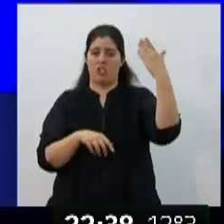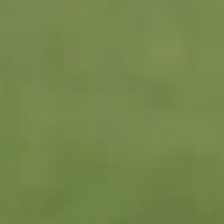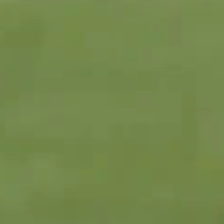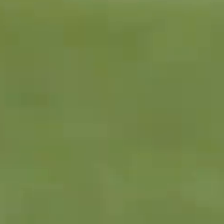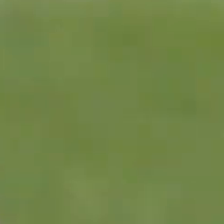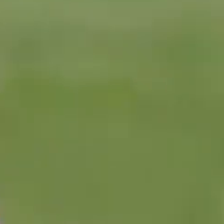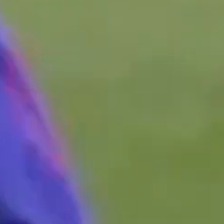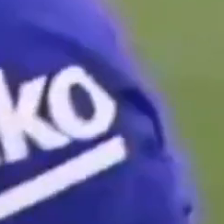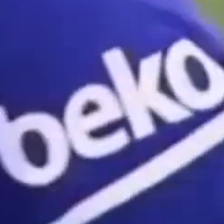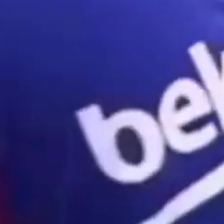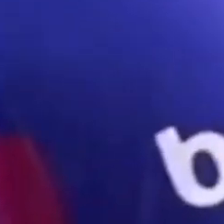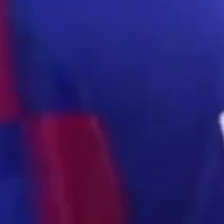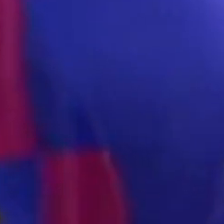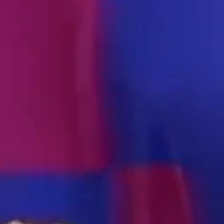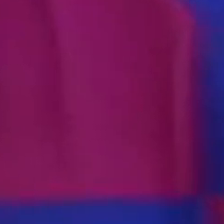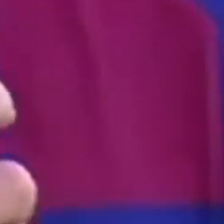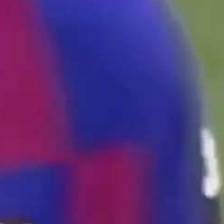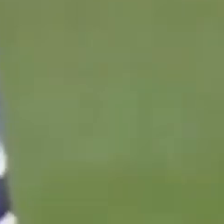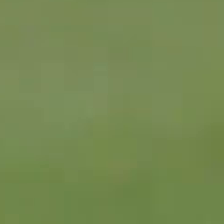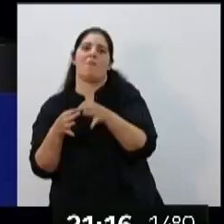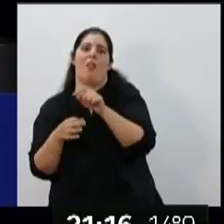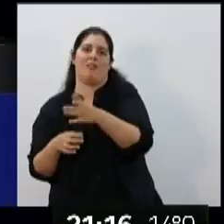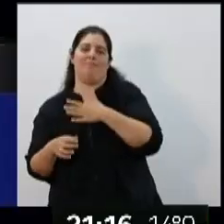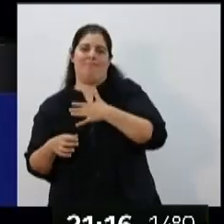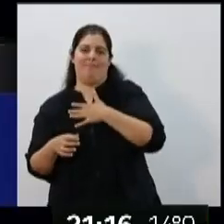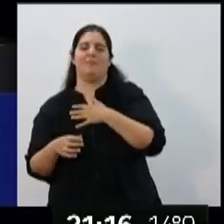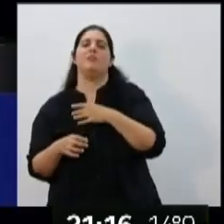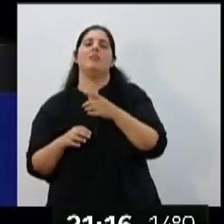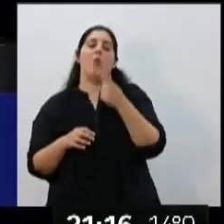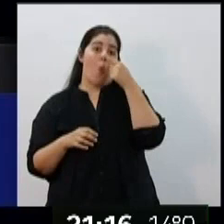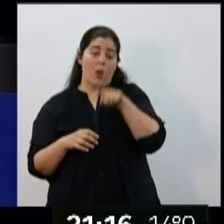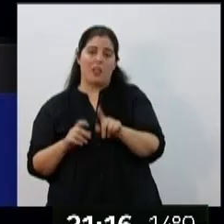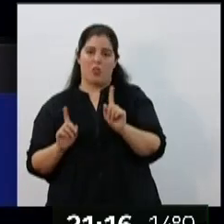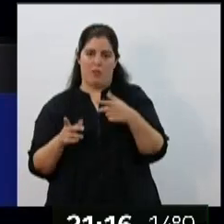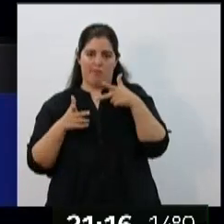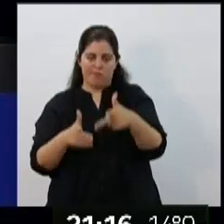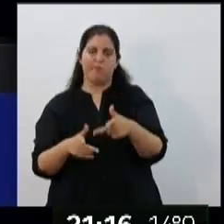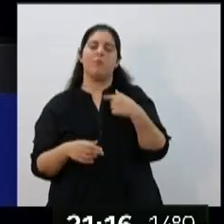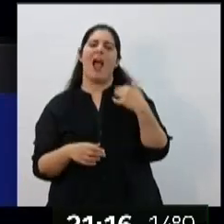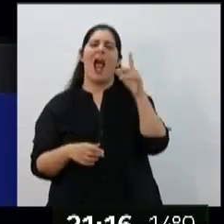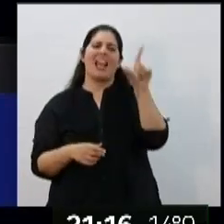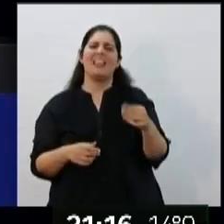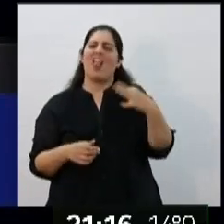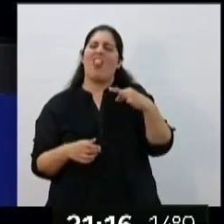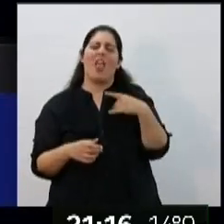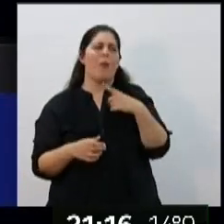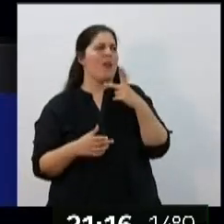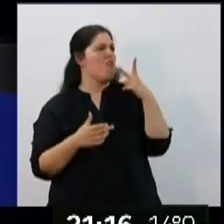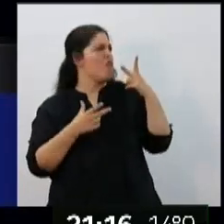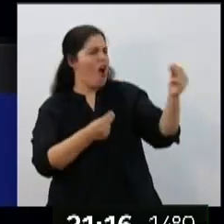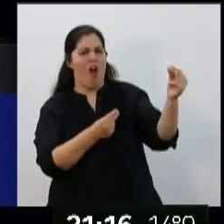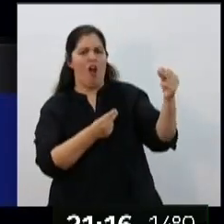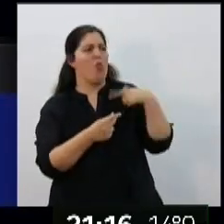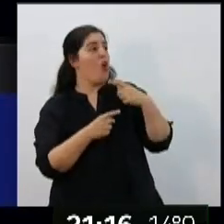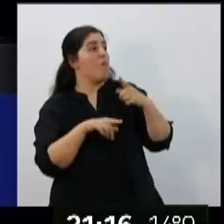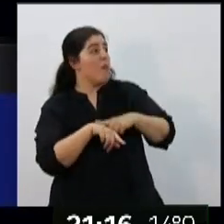centrales. Pero no me arrepiento de nada. Por último, Argentina debe poder decir que no cuando tenga que